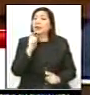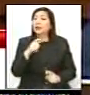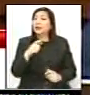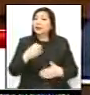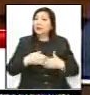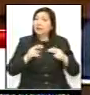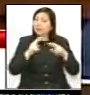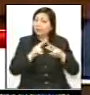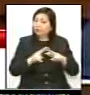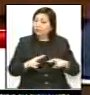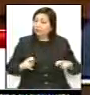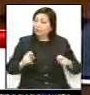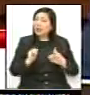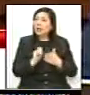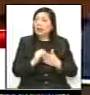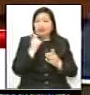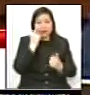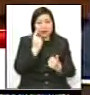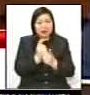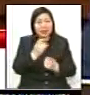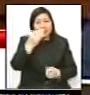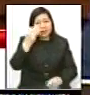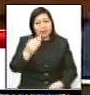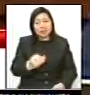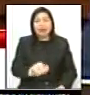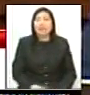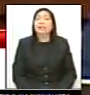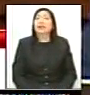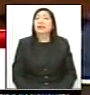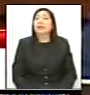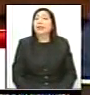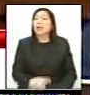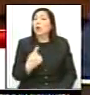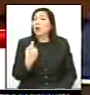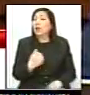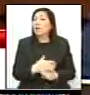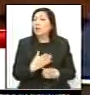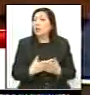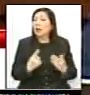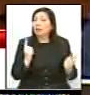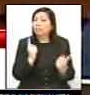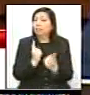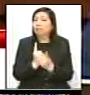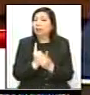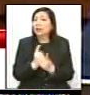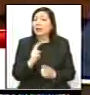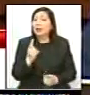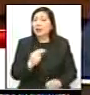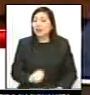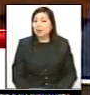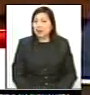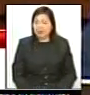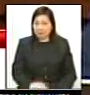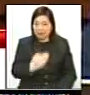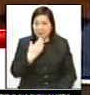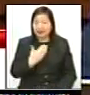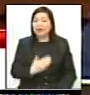seguir investigando, que se conozca la verdad. Es la única manera que confrontaremos a la corrupción. Gracias.